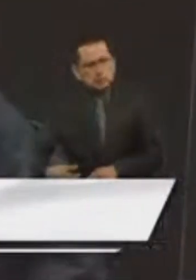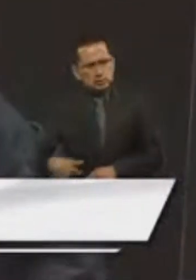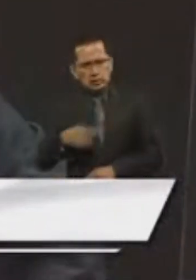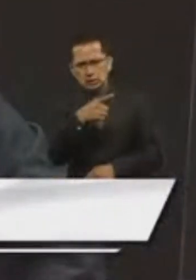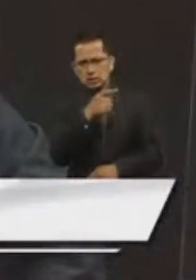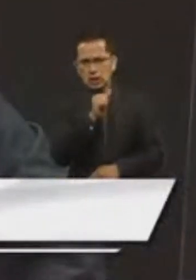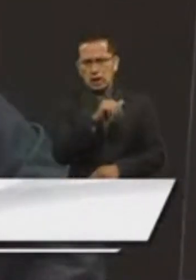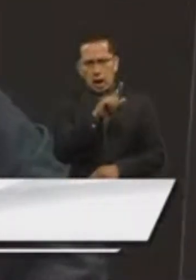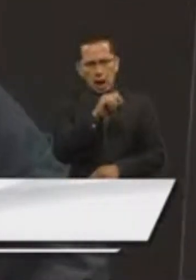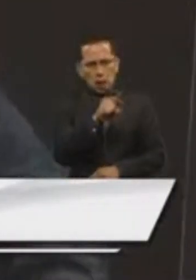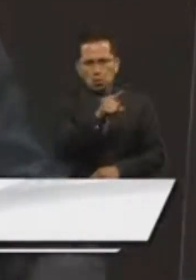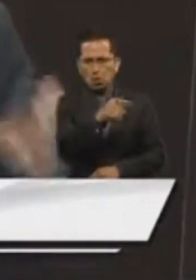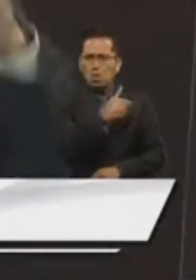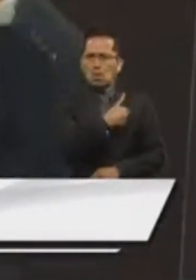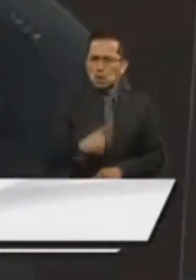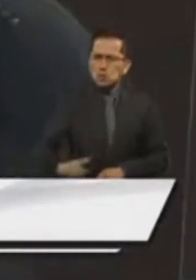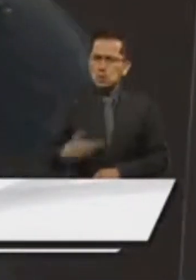presidente.